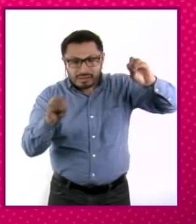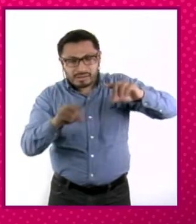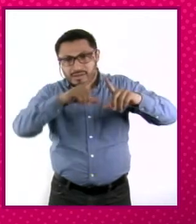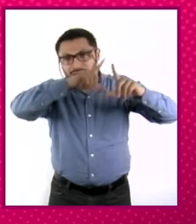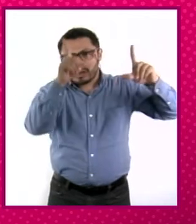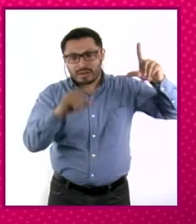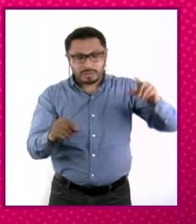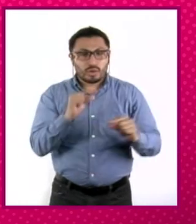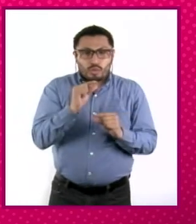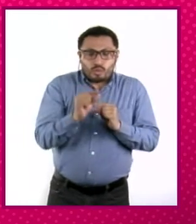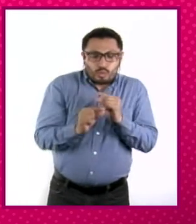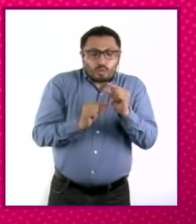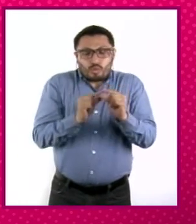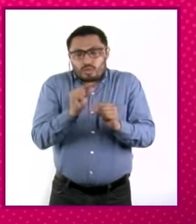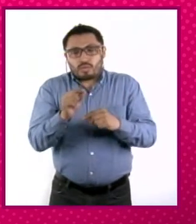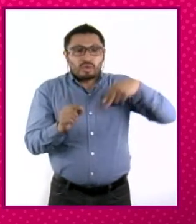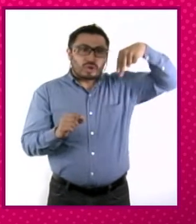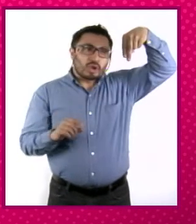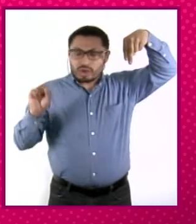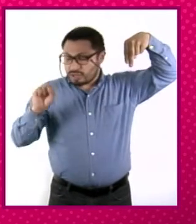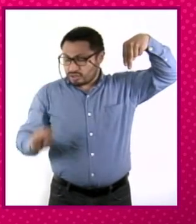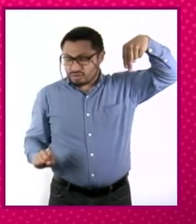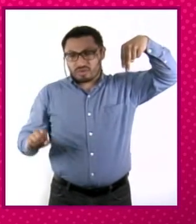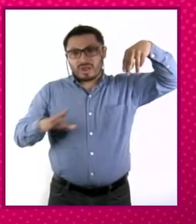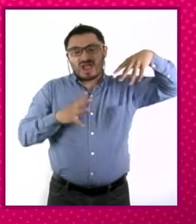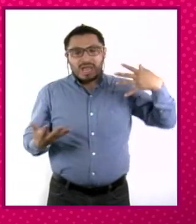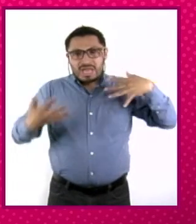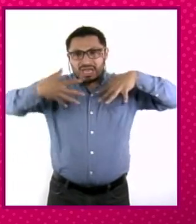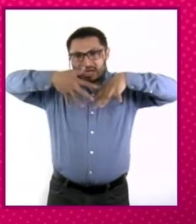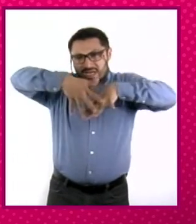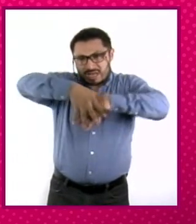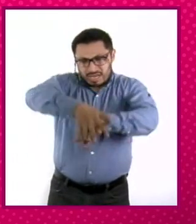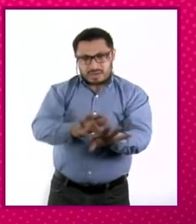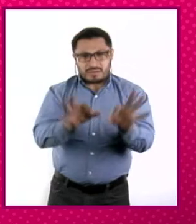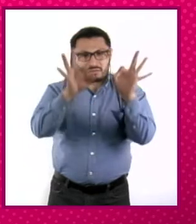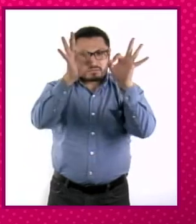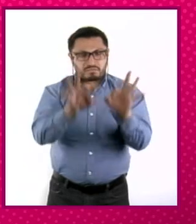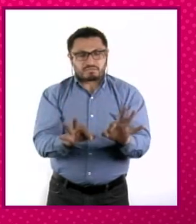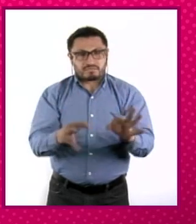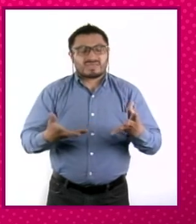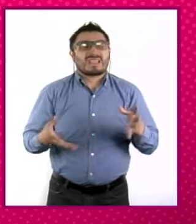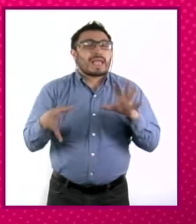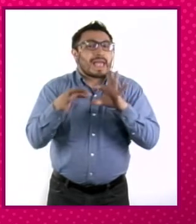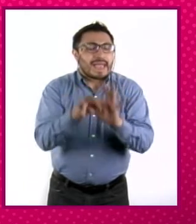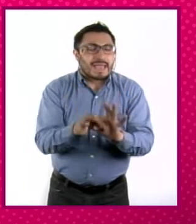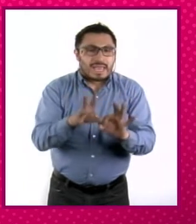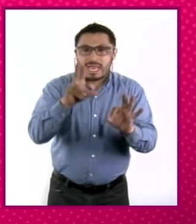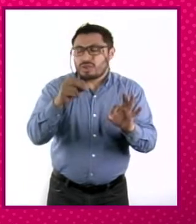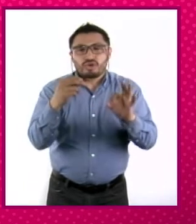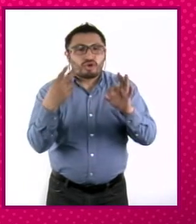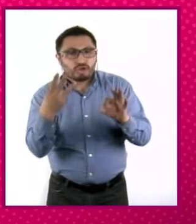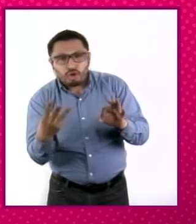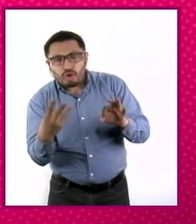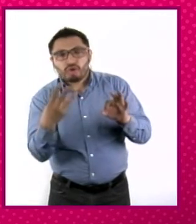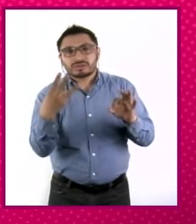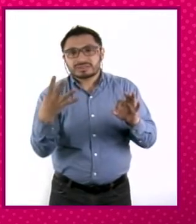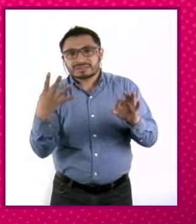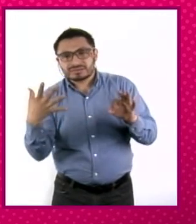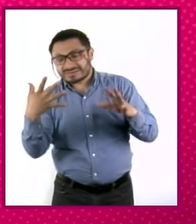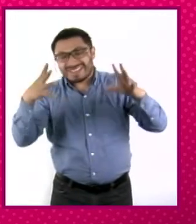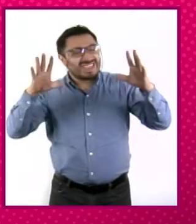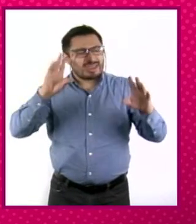Nosotros ni siquiera habíamos nacido, pero te aseguro que todos y todas hemos escuchado alguna vez de este movimiento. Era el 1 de enero